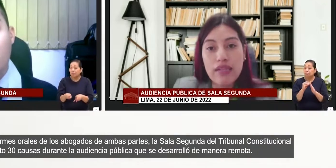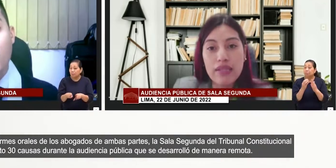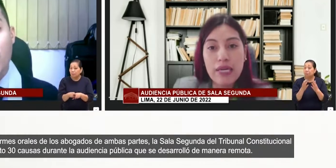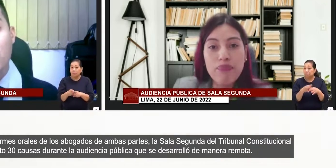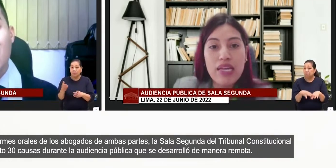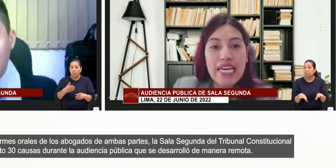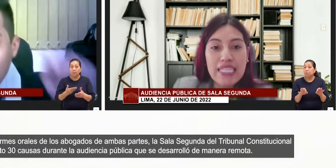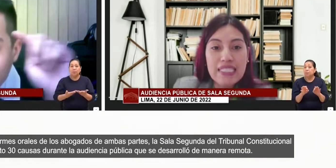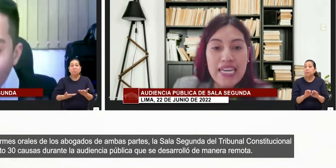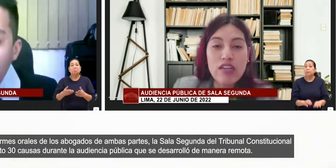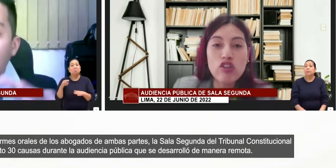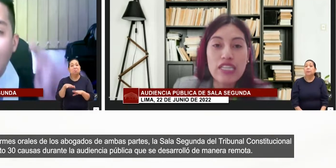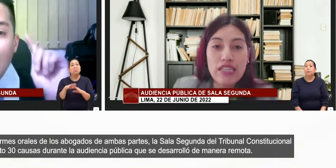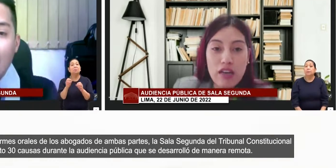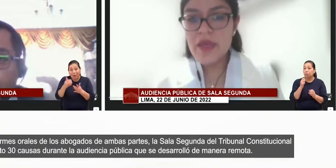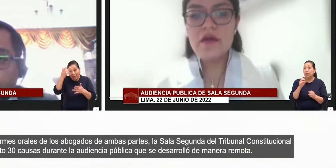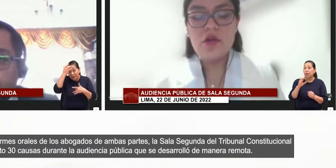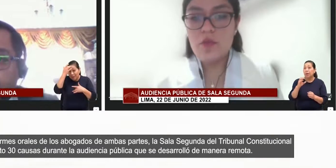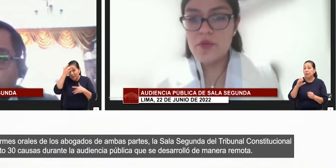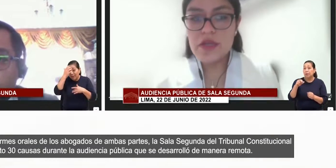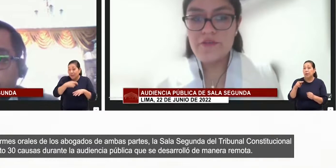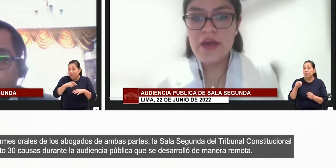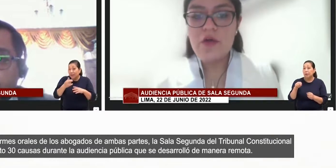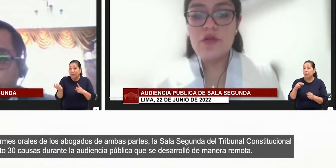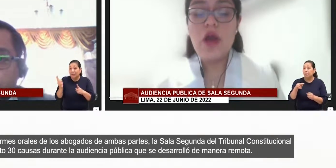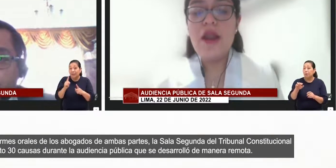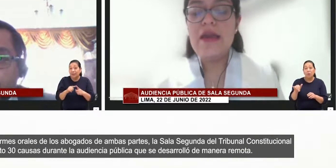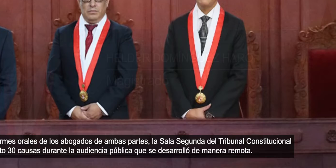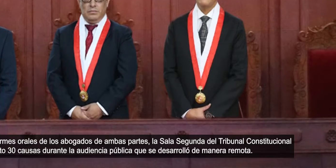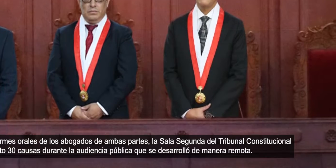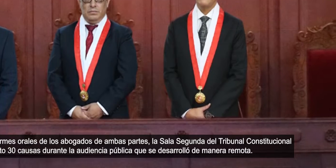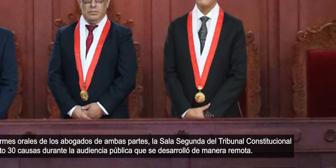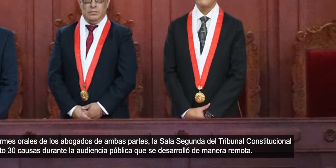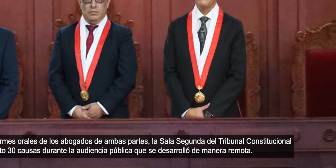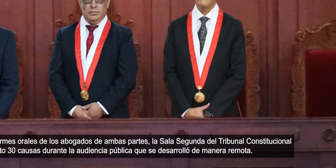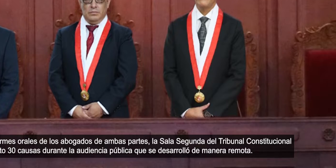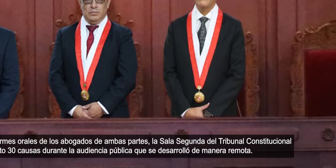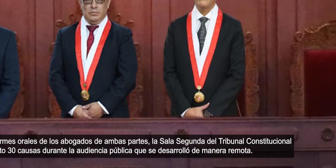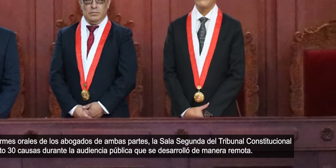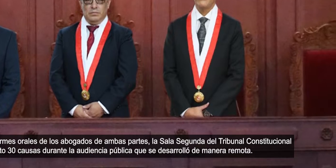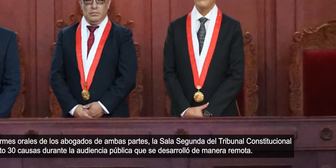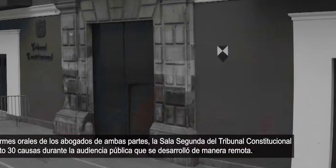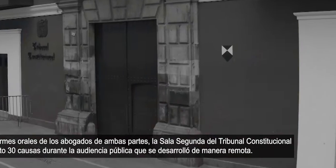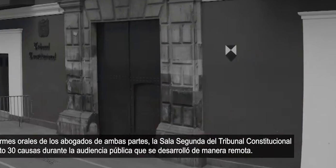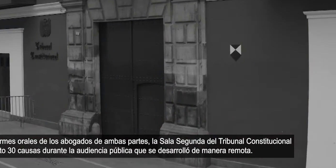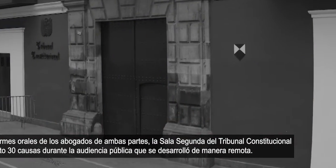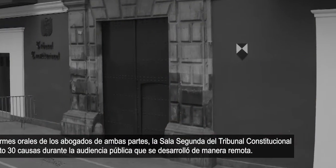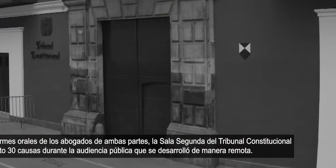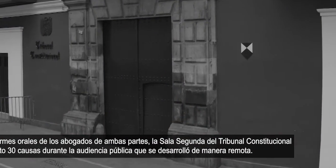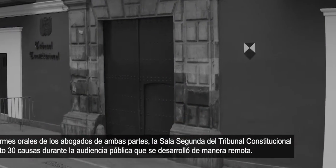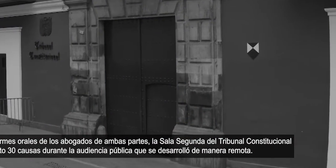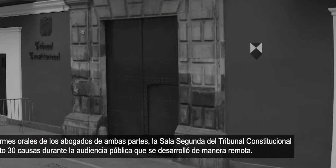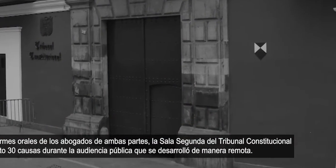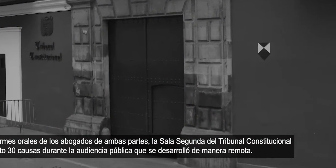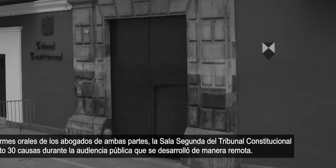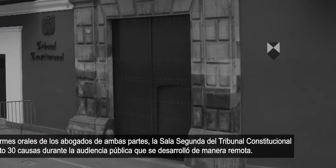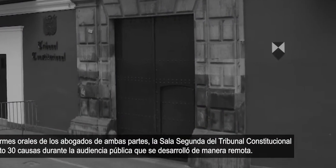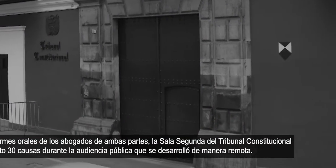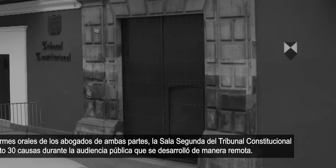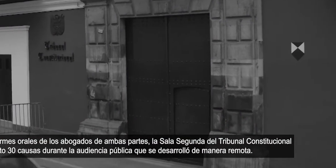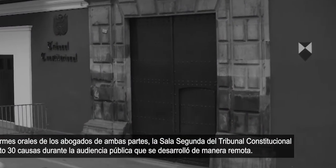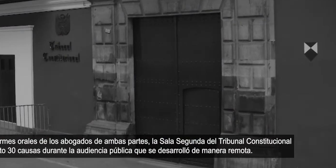Tumpaj hinallataq amachaq abogadokuna parimarininta uyariykuspankum, Tribunal Constitucionalpa iskay kaq salan